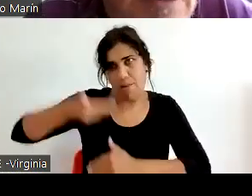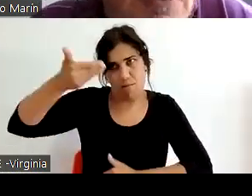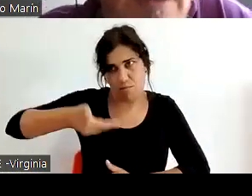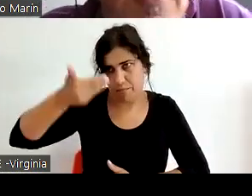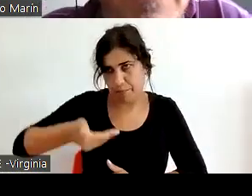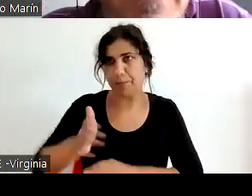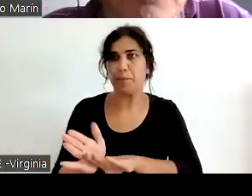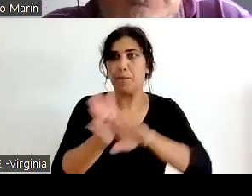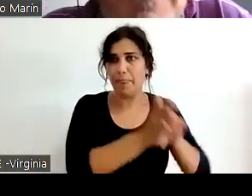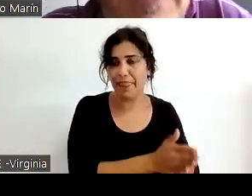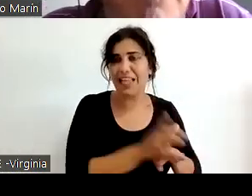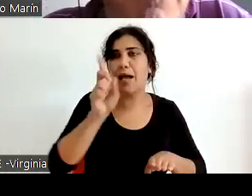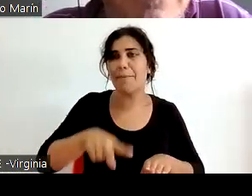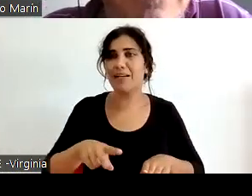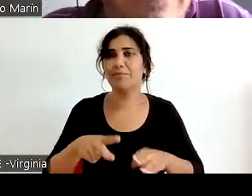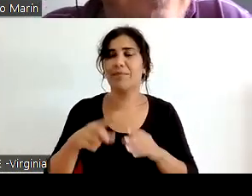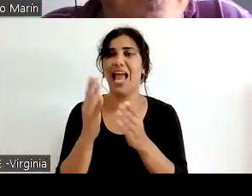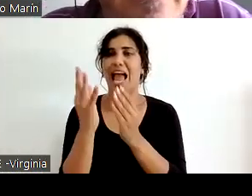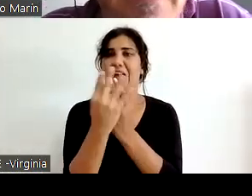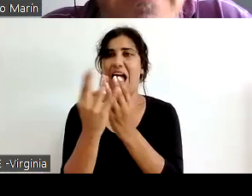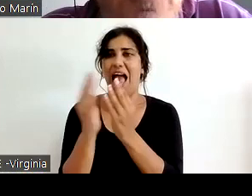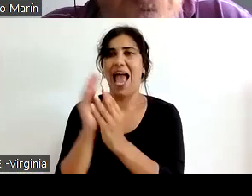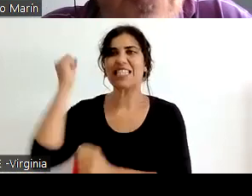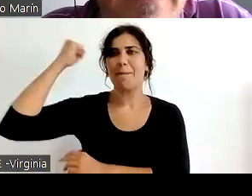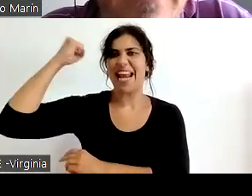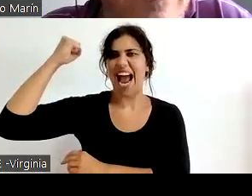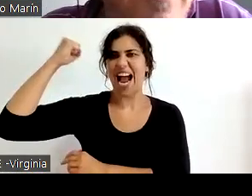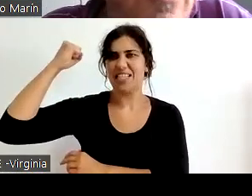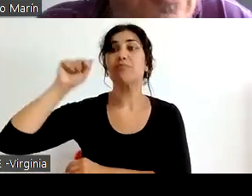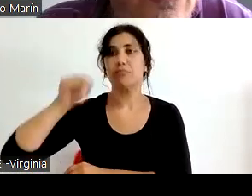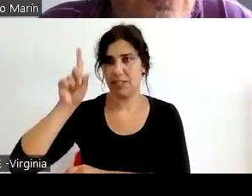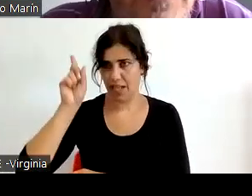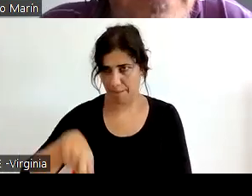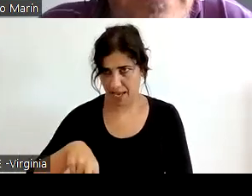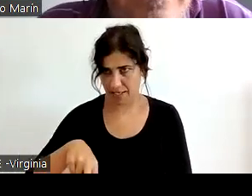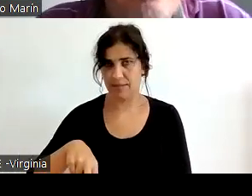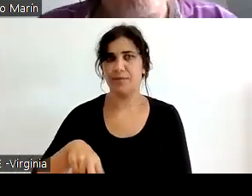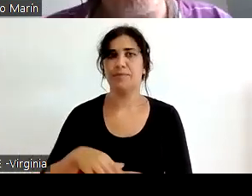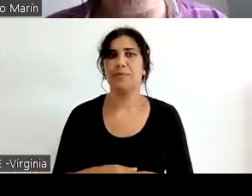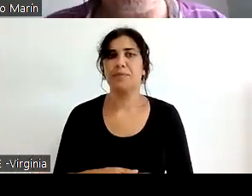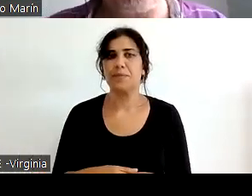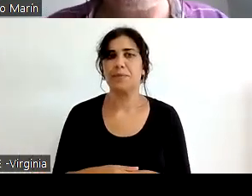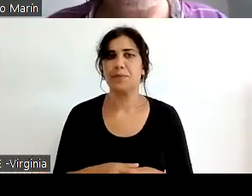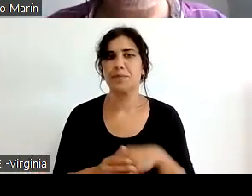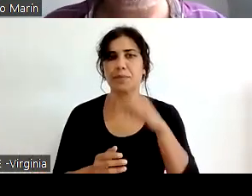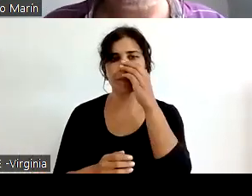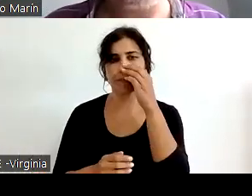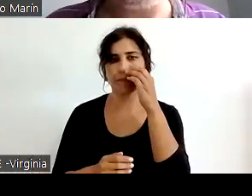ejemplo la encontramos en las espinacas, pues permite también aumentar la resistencia muscular. Quizás los dos grandes